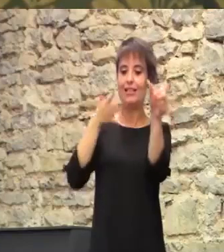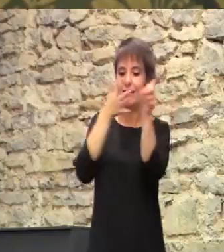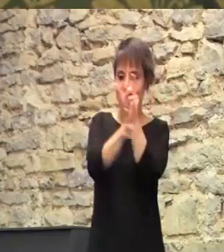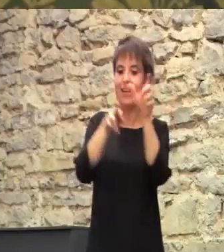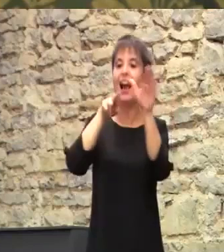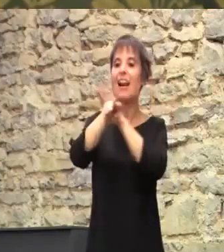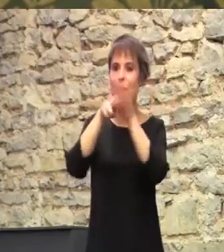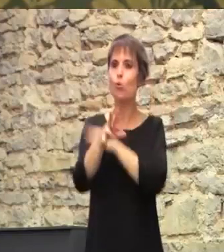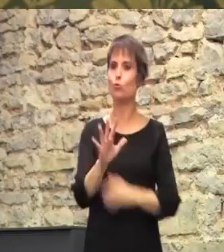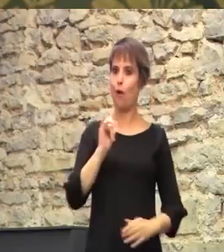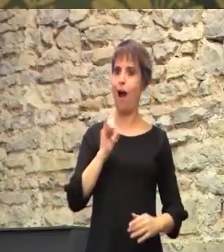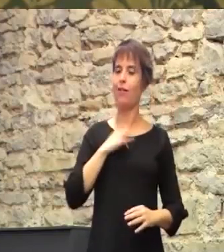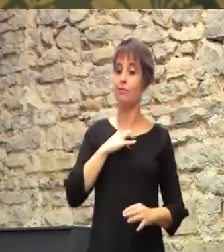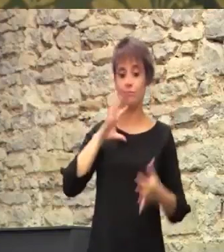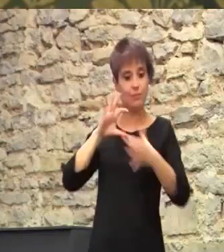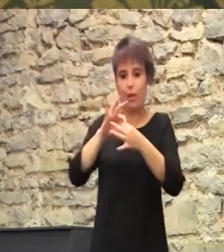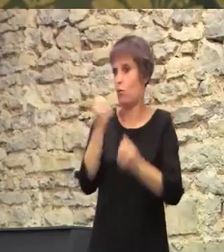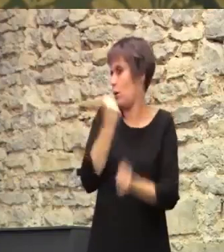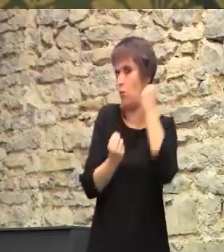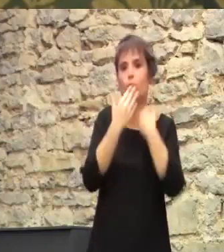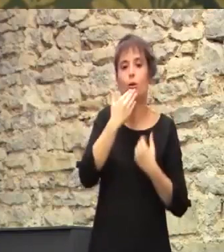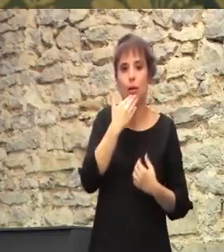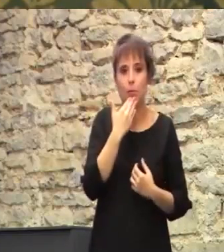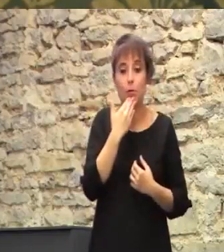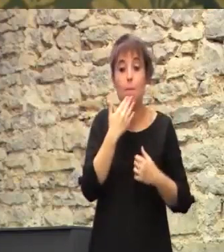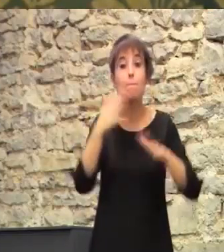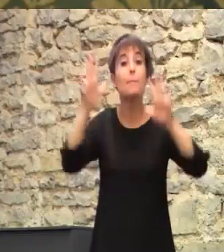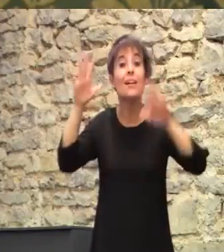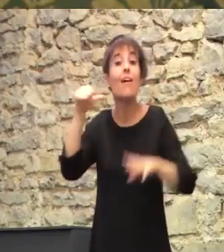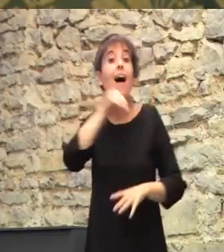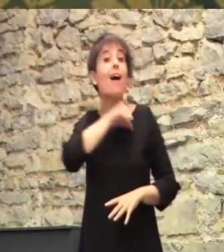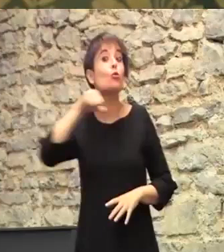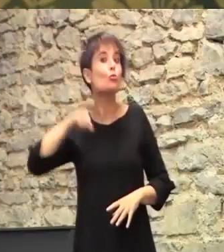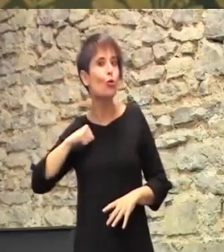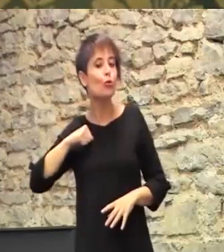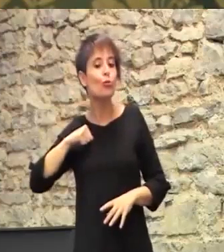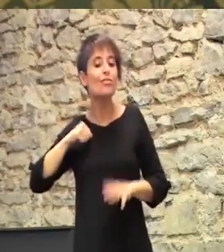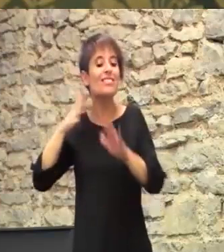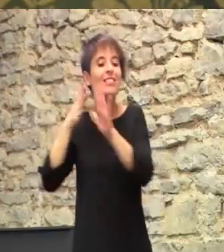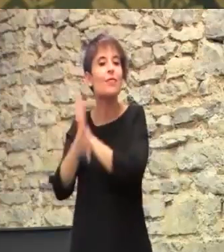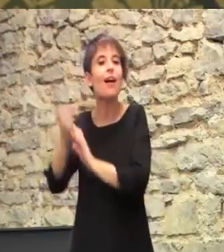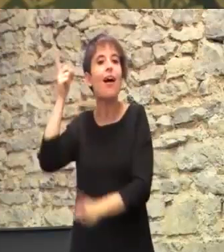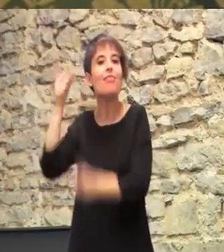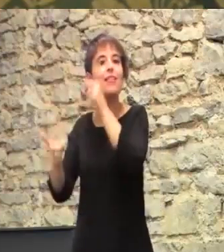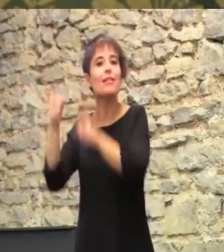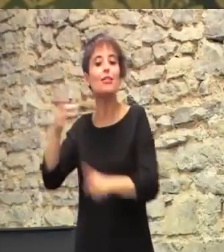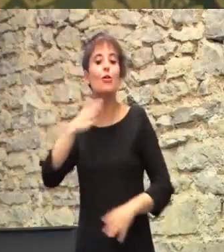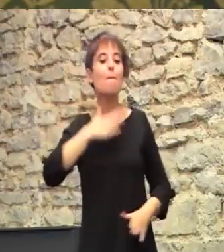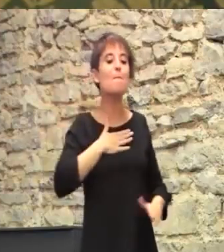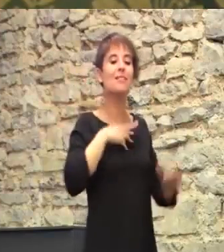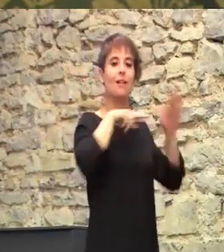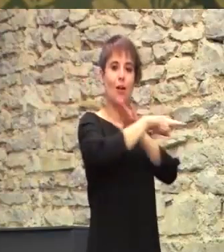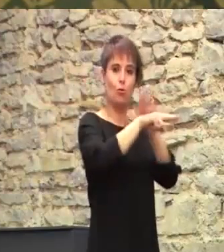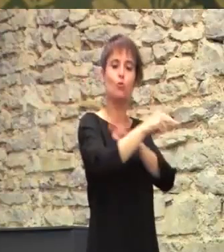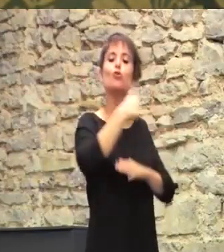recurso en este caso del recurso económico pero será autónoma es decidir sobre esos recursos